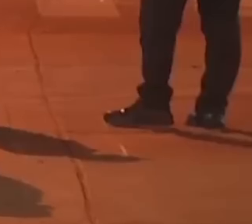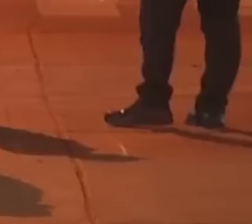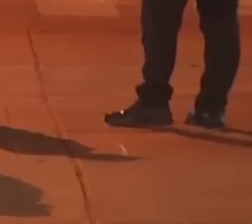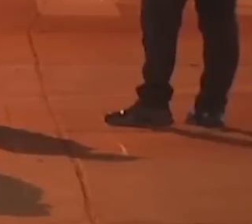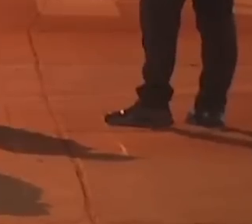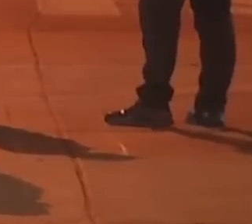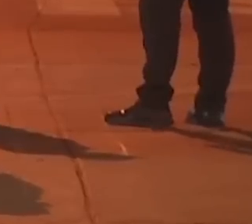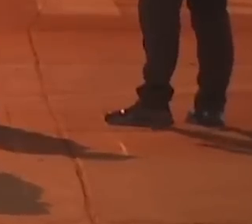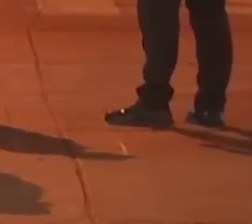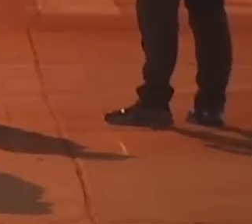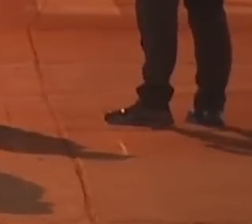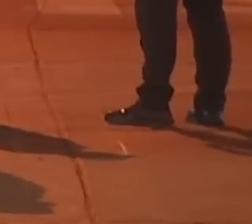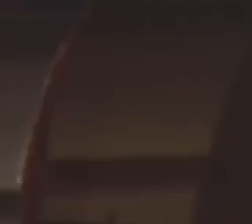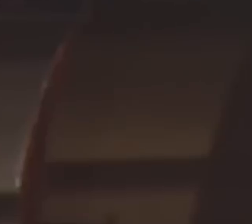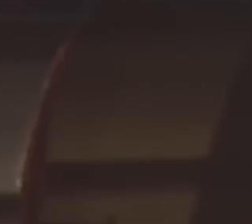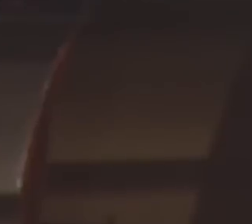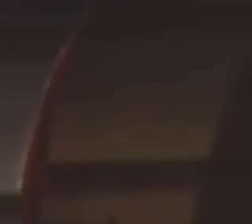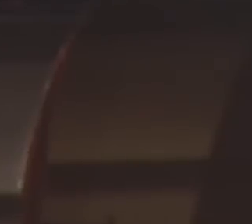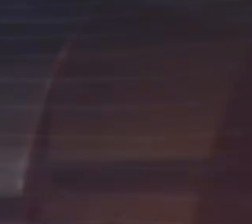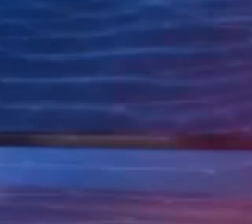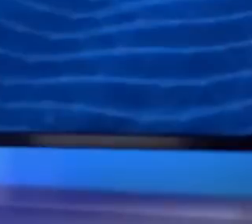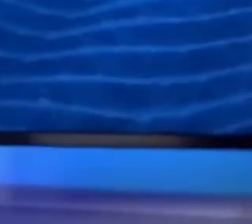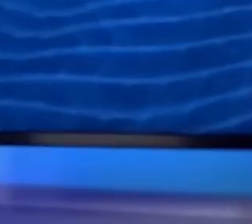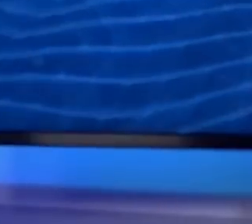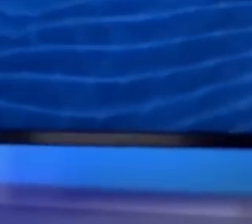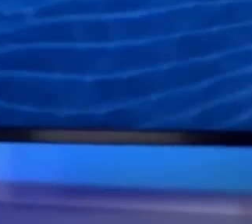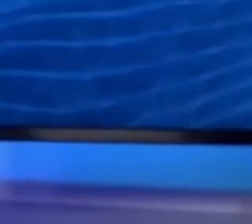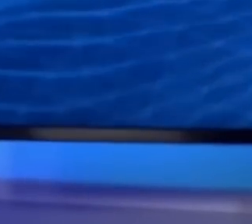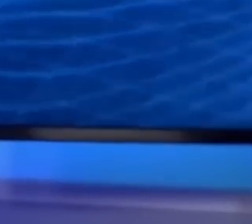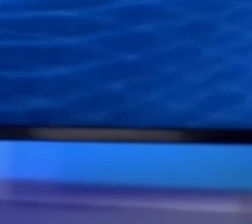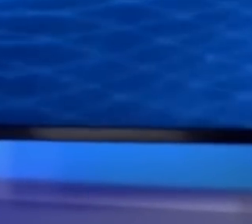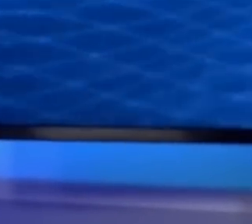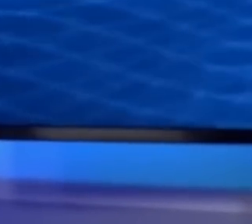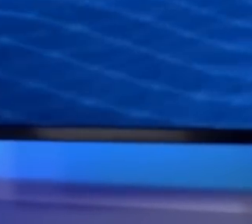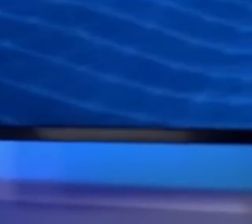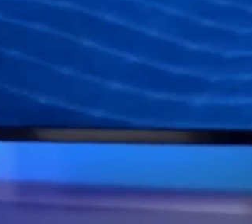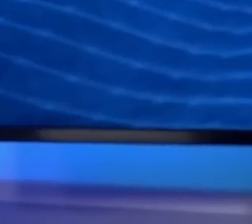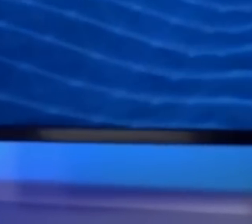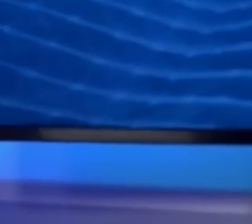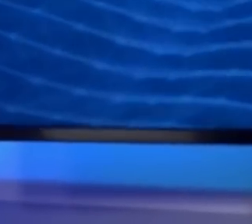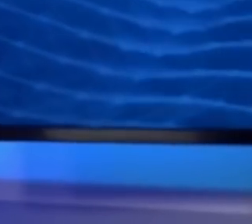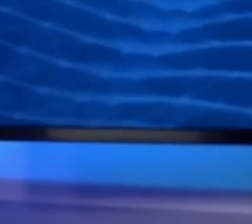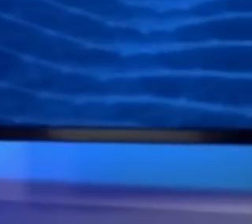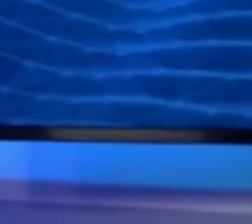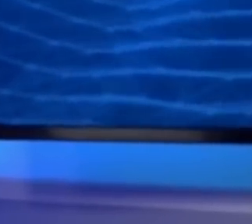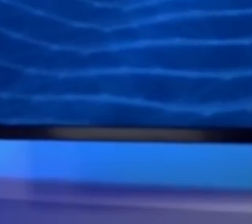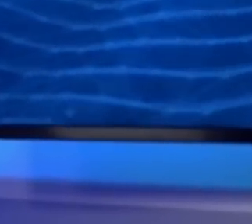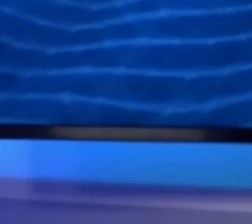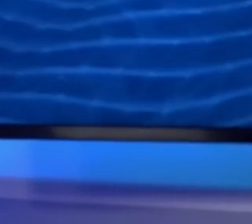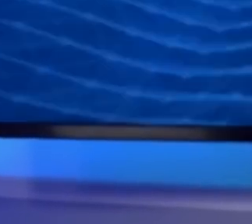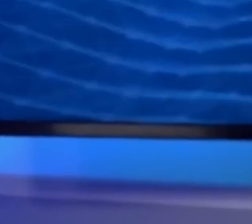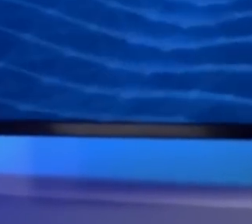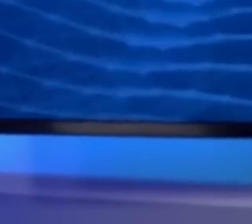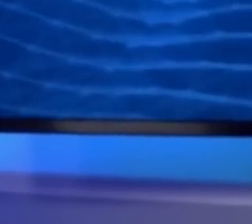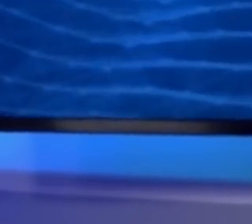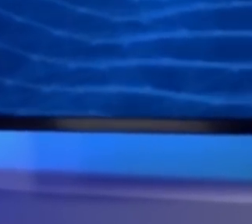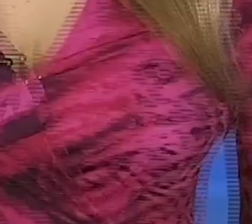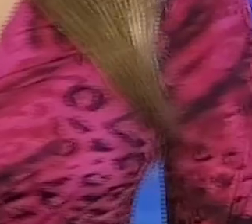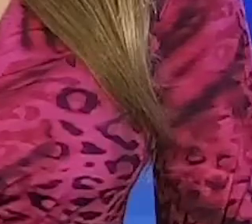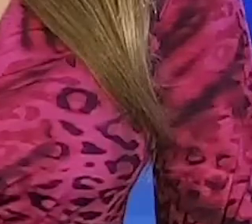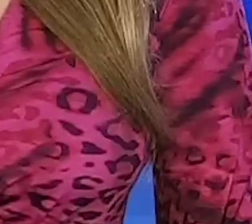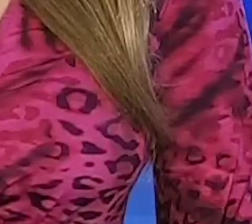señor Schumblut. Aquí en el noticiero con el desarrollo informativo y el saludo, por supuesto, con Gisela en Quito. ¿Cómo estás? Muy buen día.